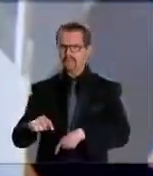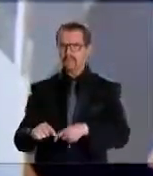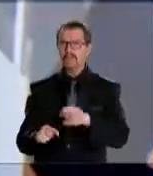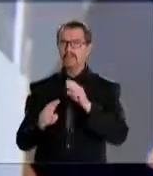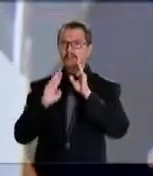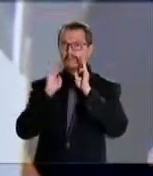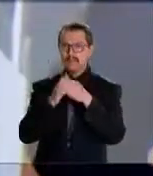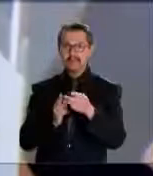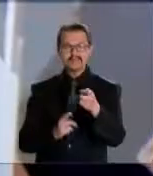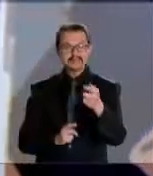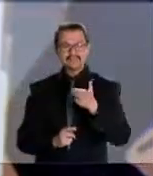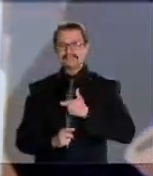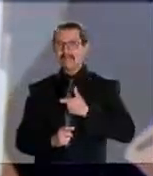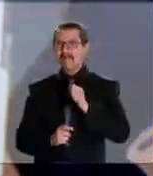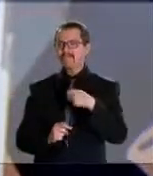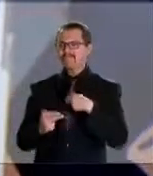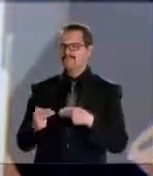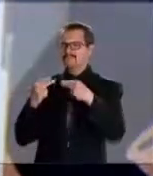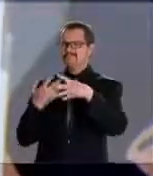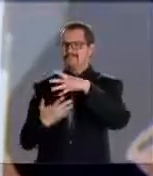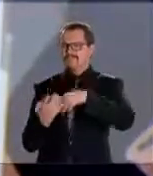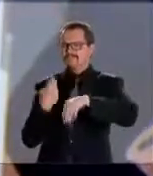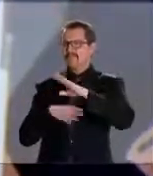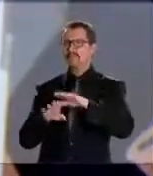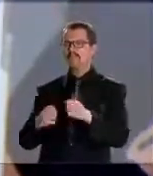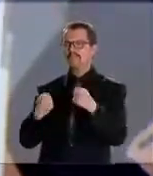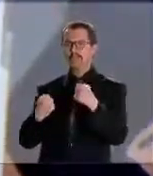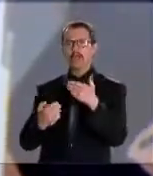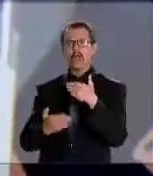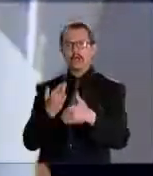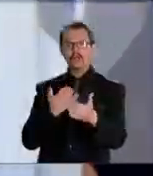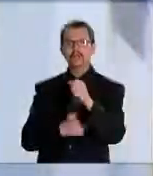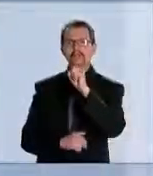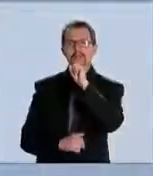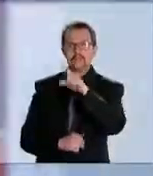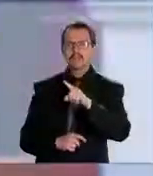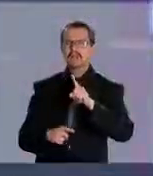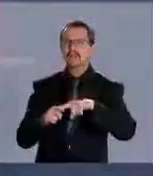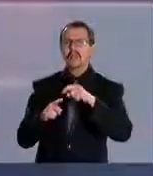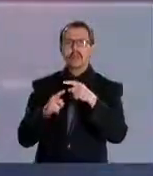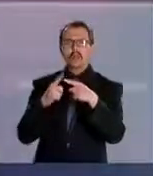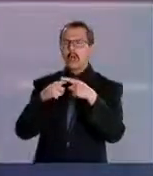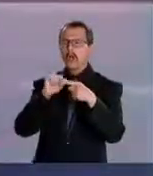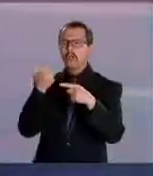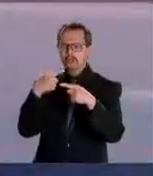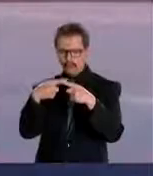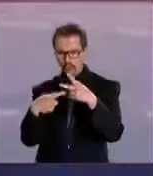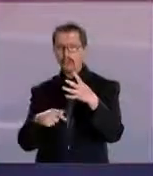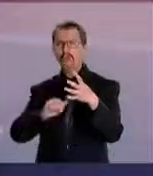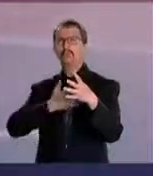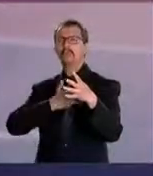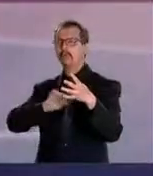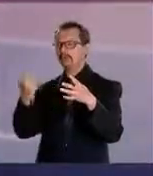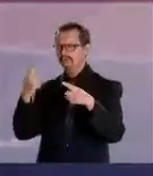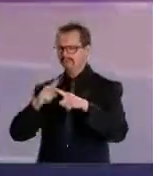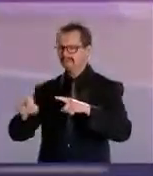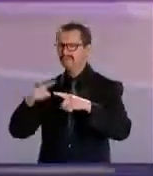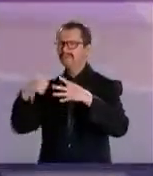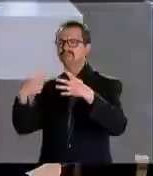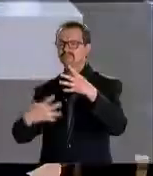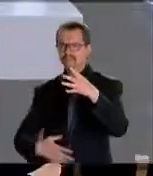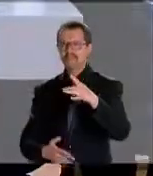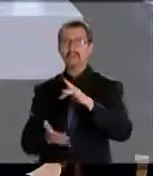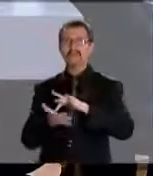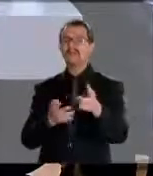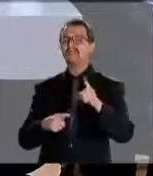un comunicado, en las 28 ciudades más importantes del país, 12.64 millones de personas vieron al